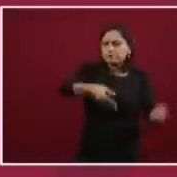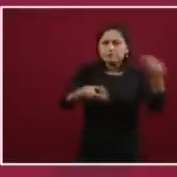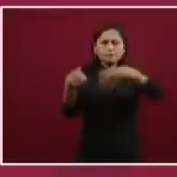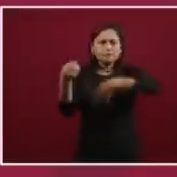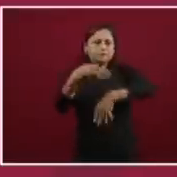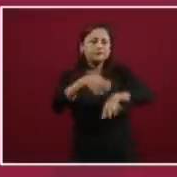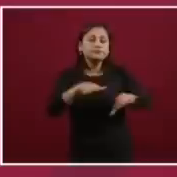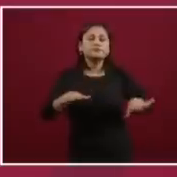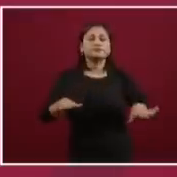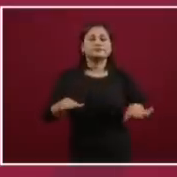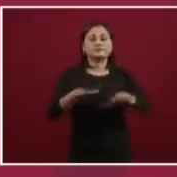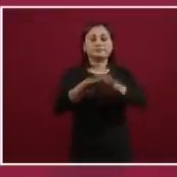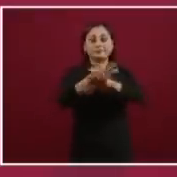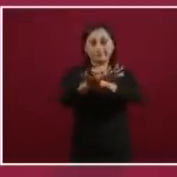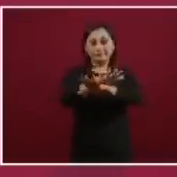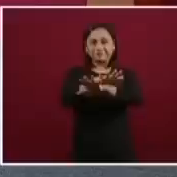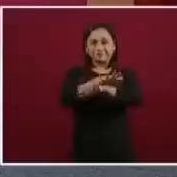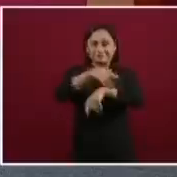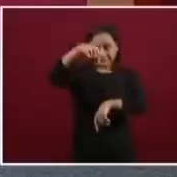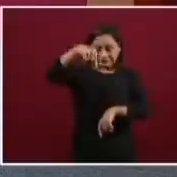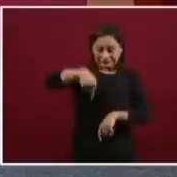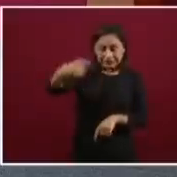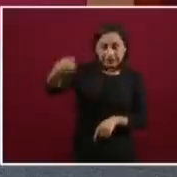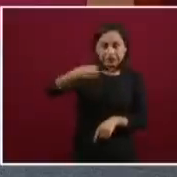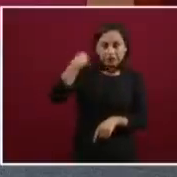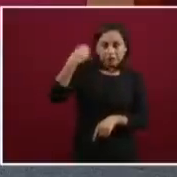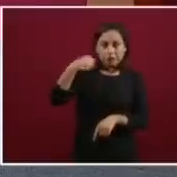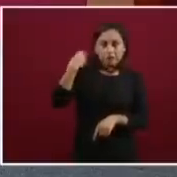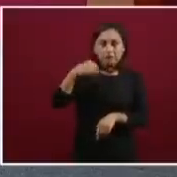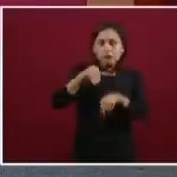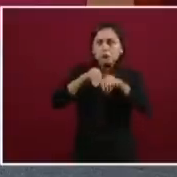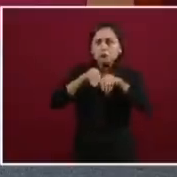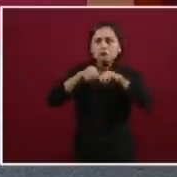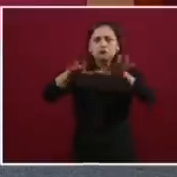que deben de tratarse públicamente